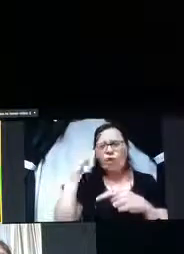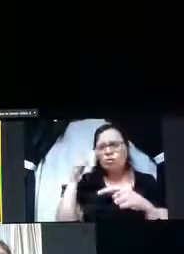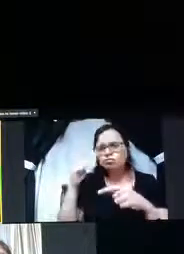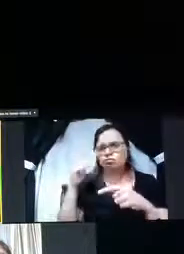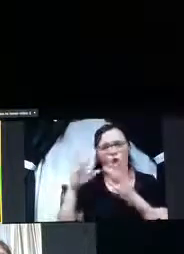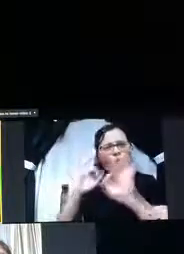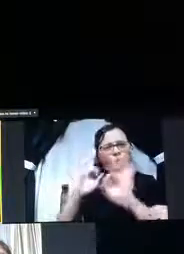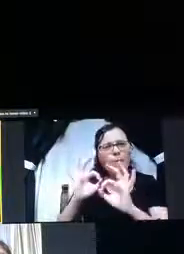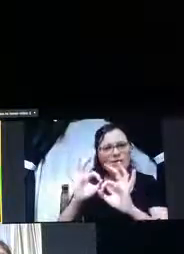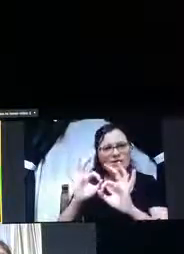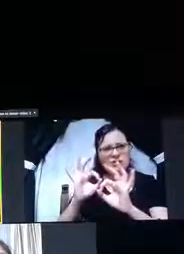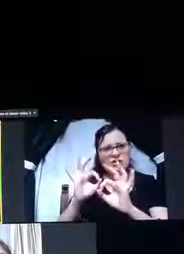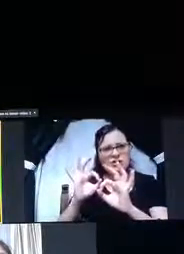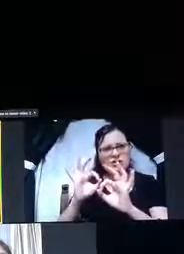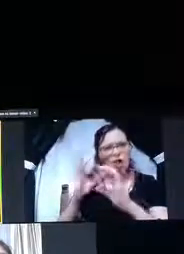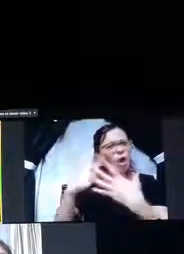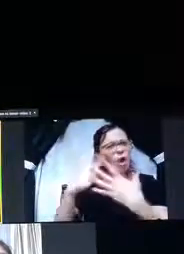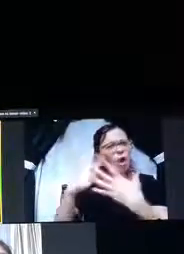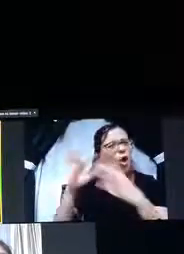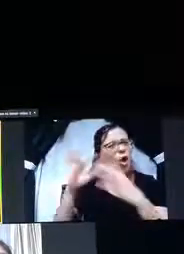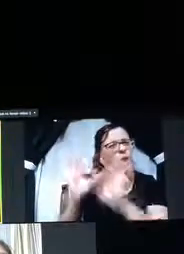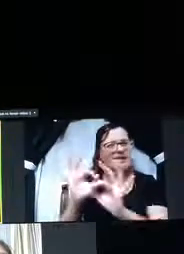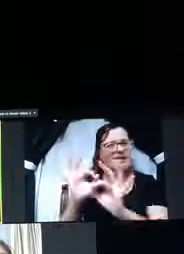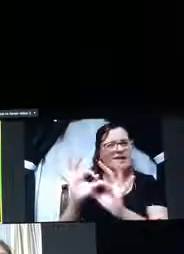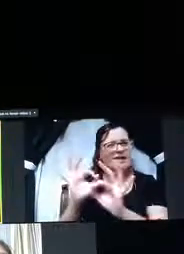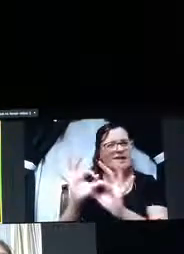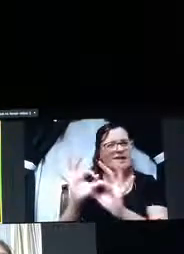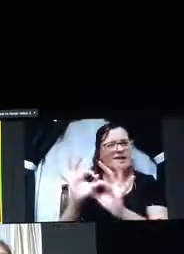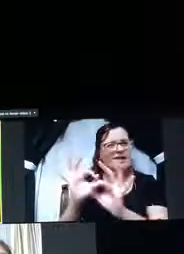están intrínsecas. Porque a veces,